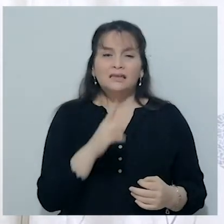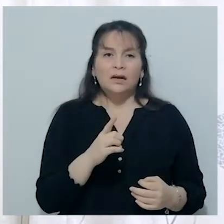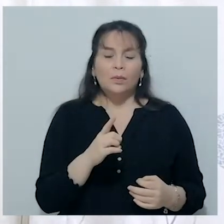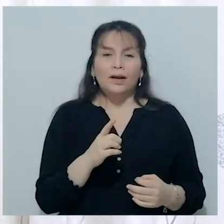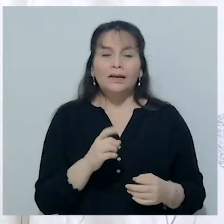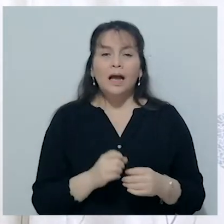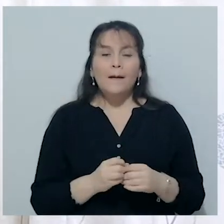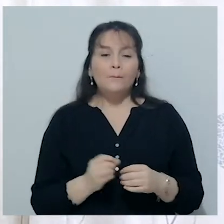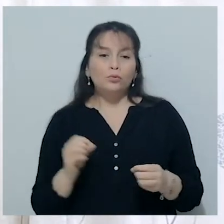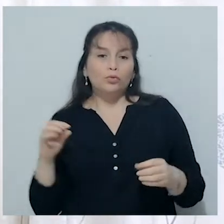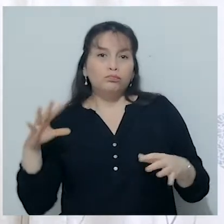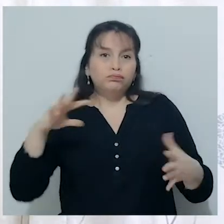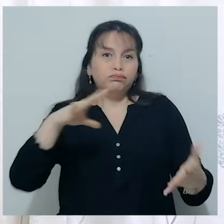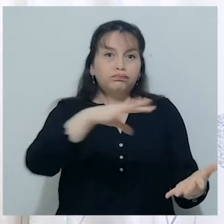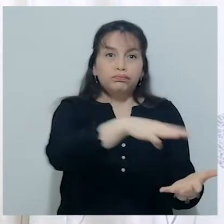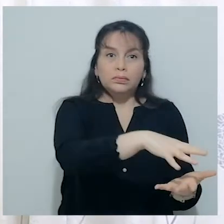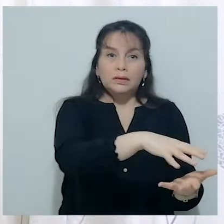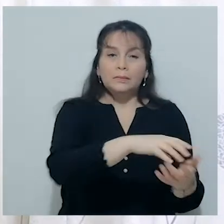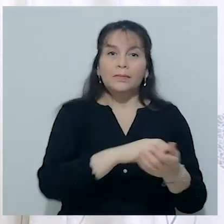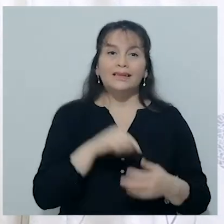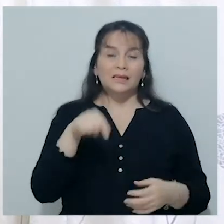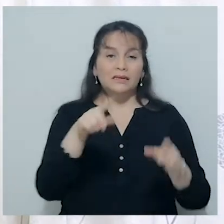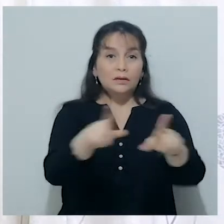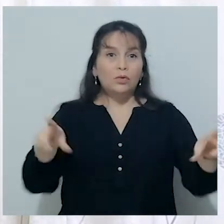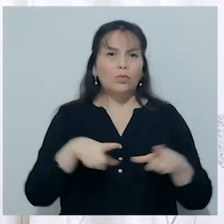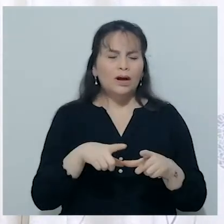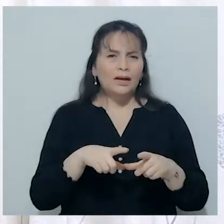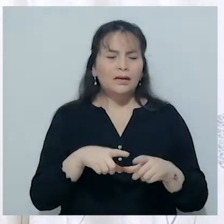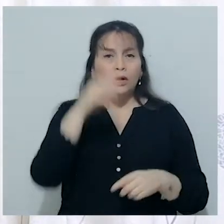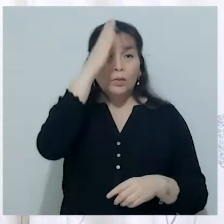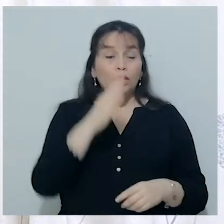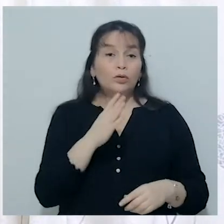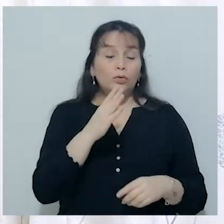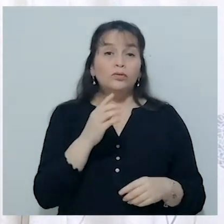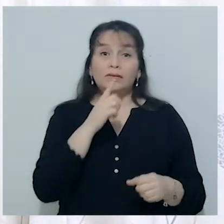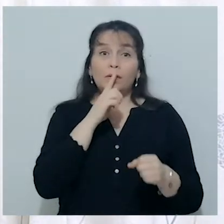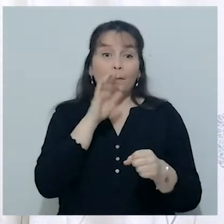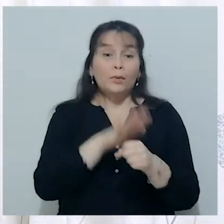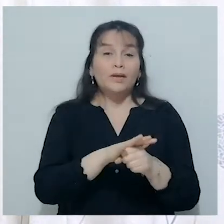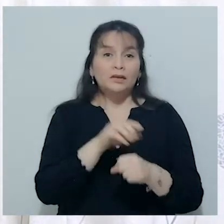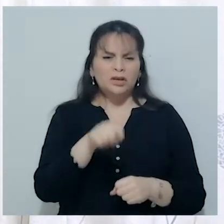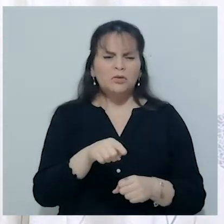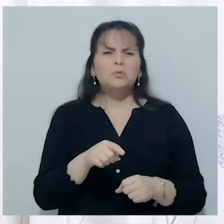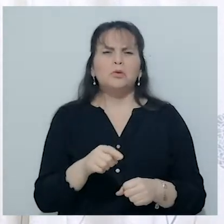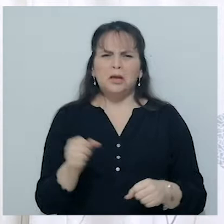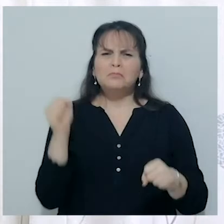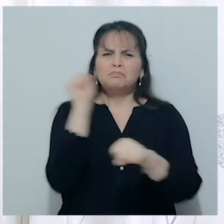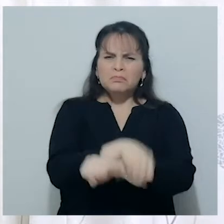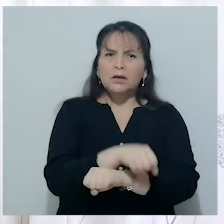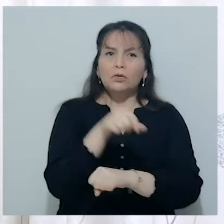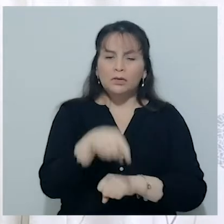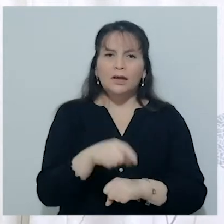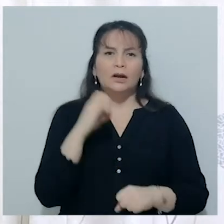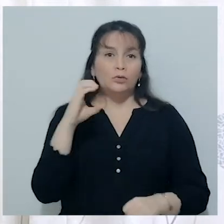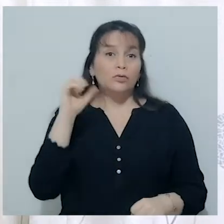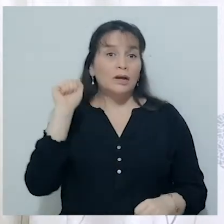Israel estaban a punto de invadir esta tierra y reclamarla como de ellos. Dios les prometió que ellos podían derrotar